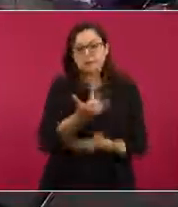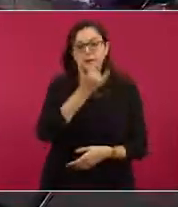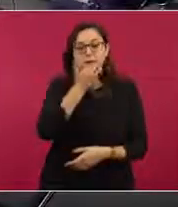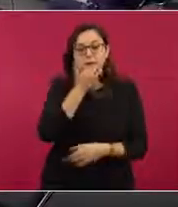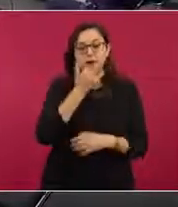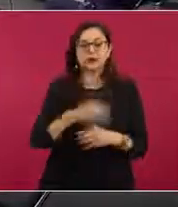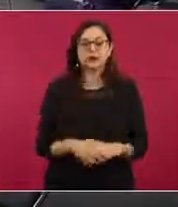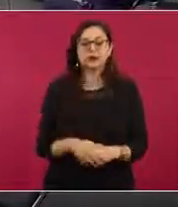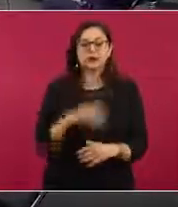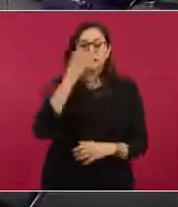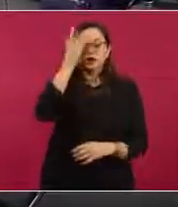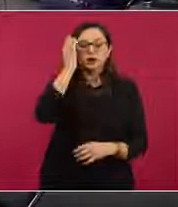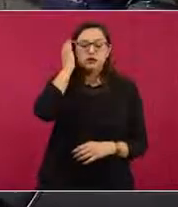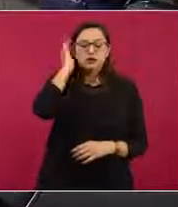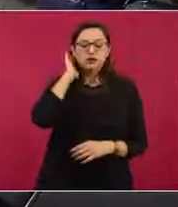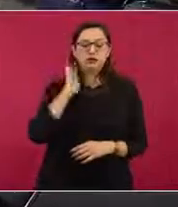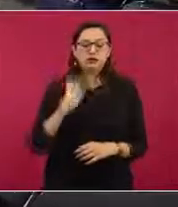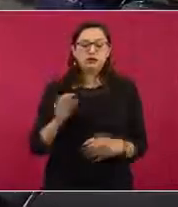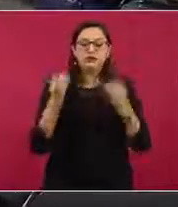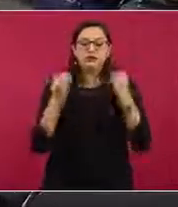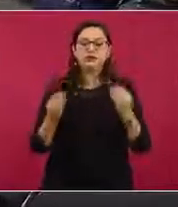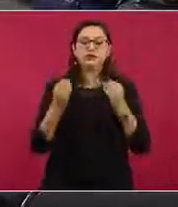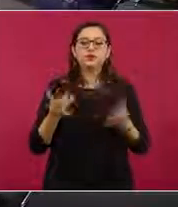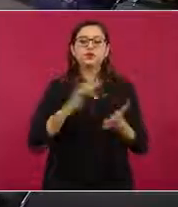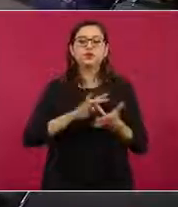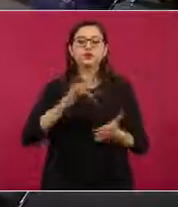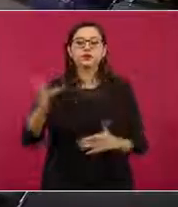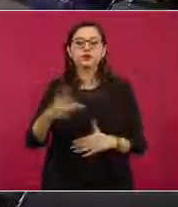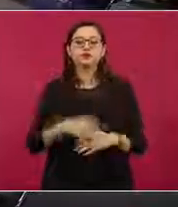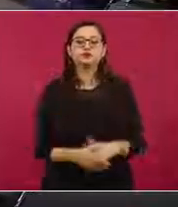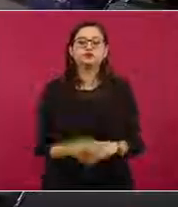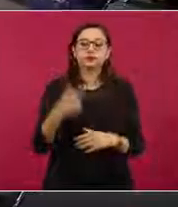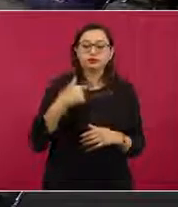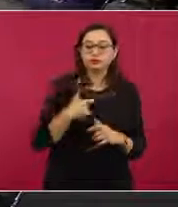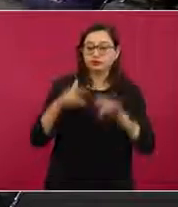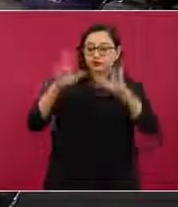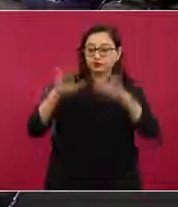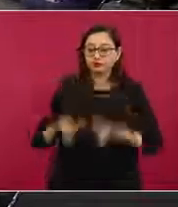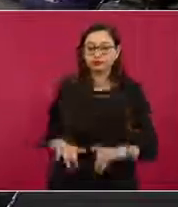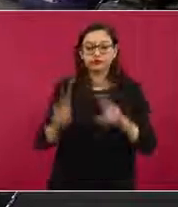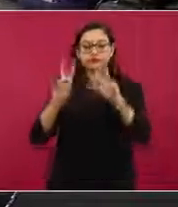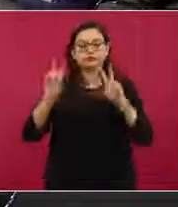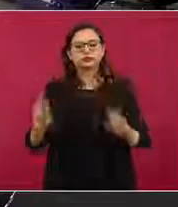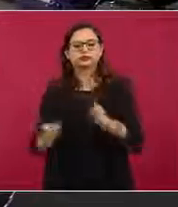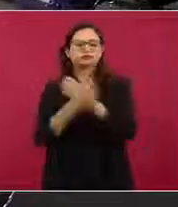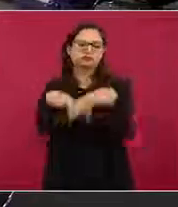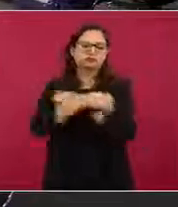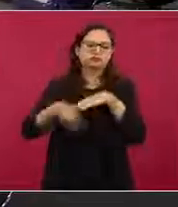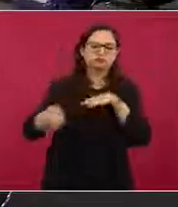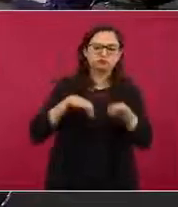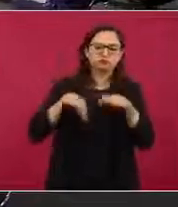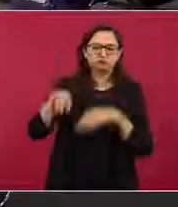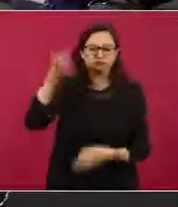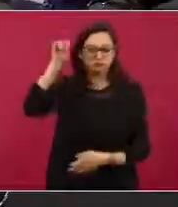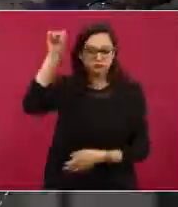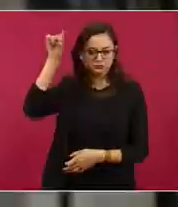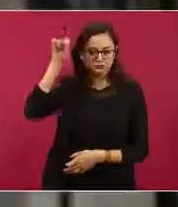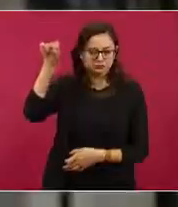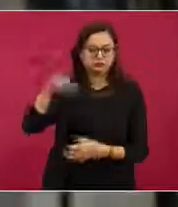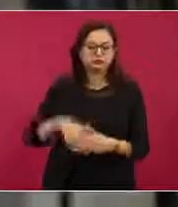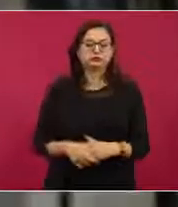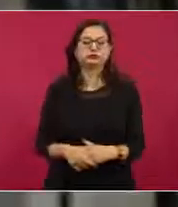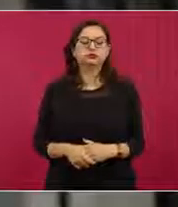Muchas gracias, presidente. Wenceslao Vargas Márquez, soy articulista de temas educativos, laborales y sindicales. En